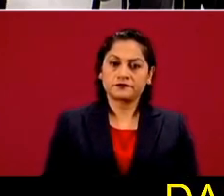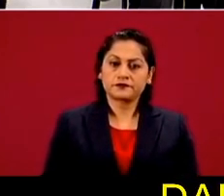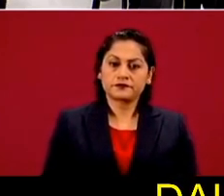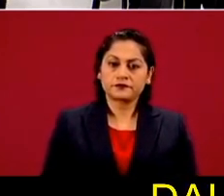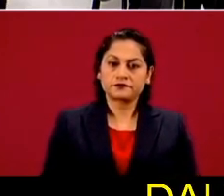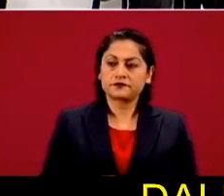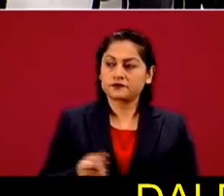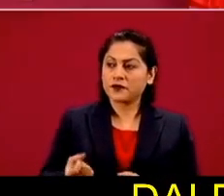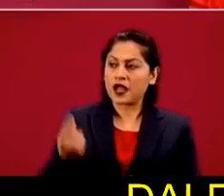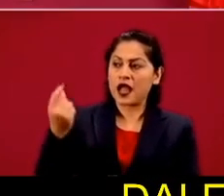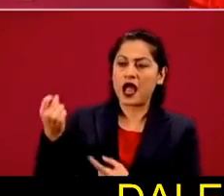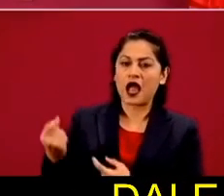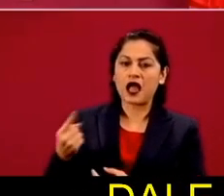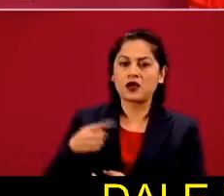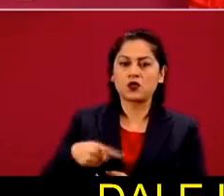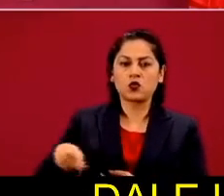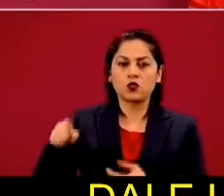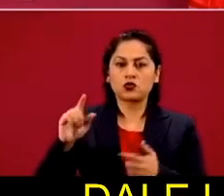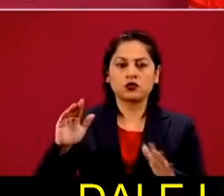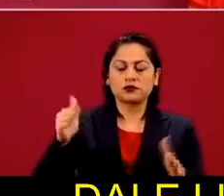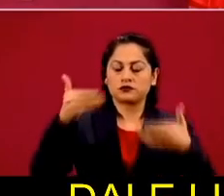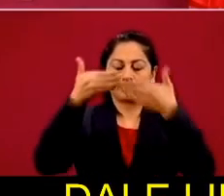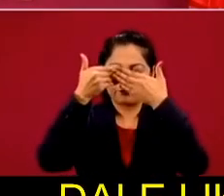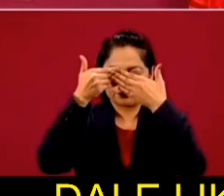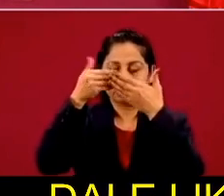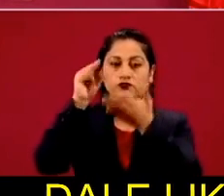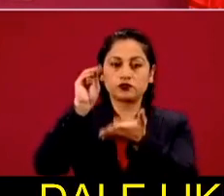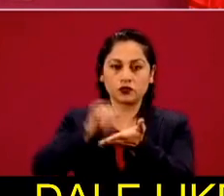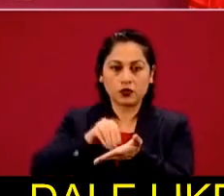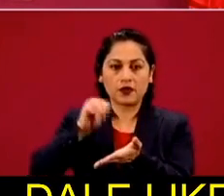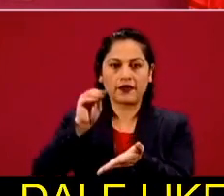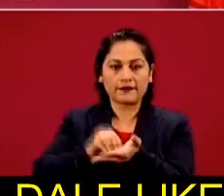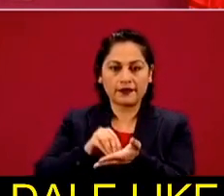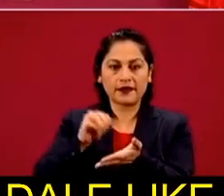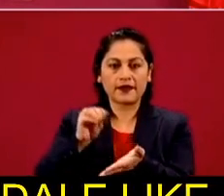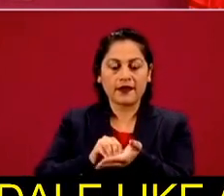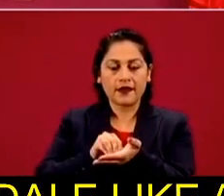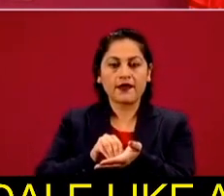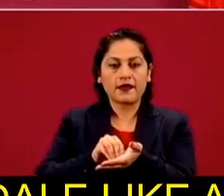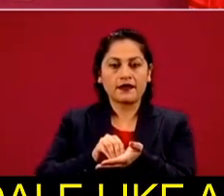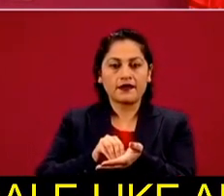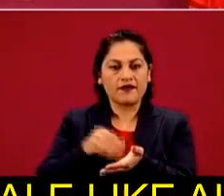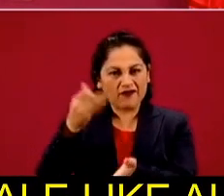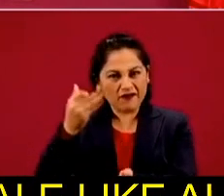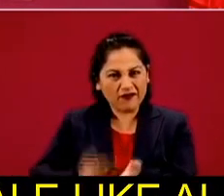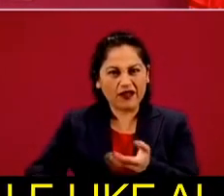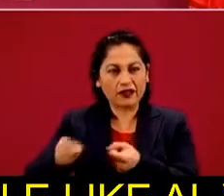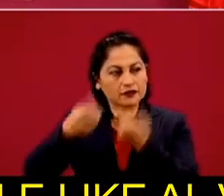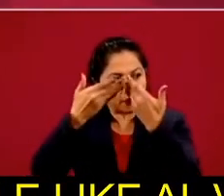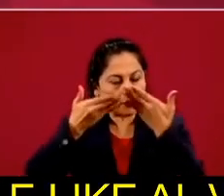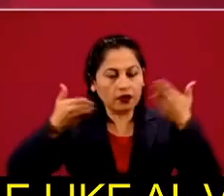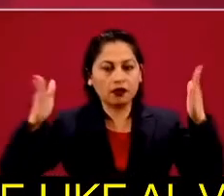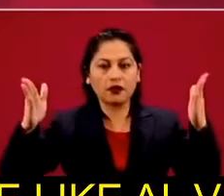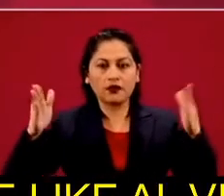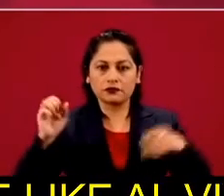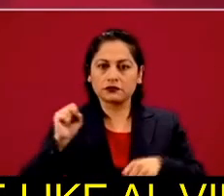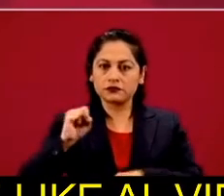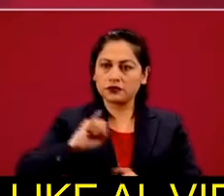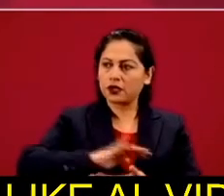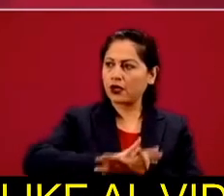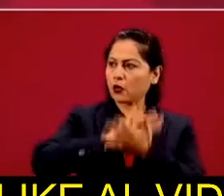se dan cuenta de que ya es tiempo de una renovación tajante en la vida pública,